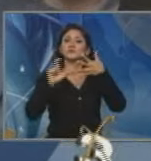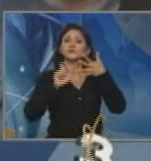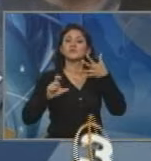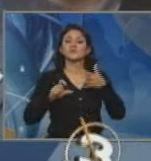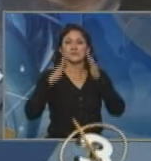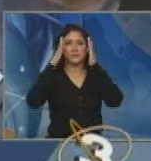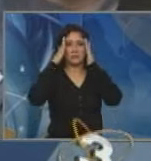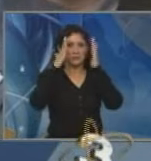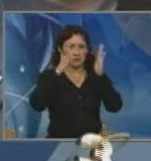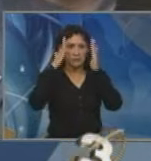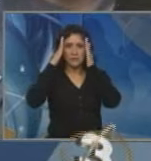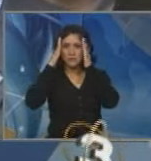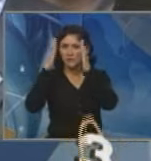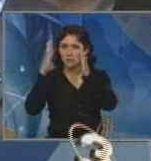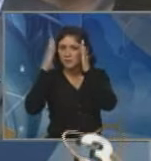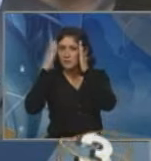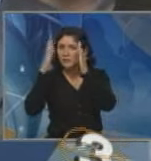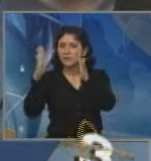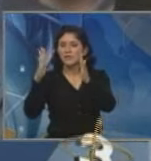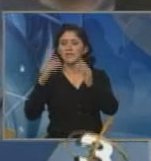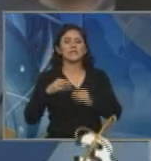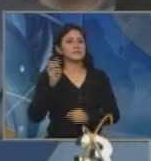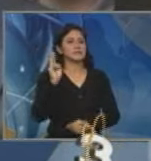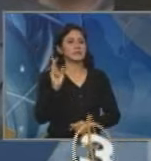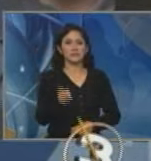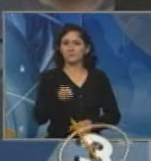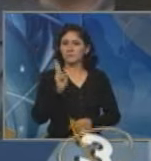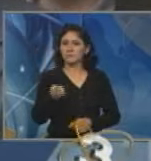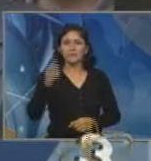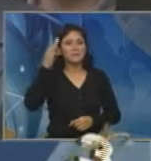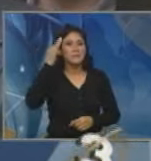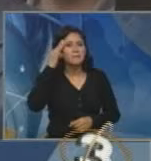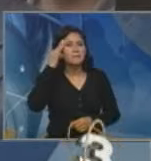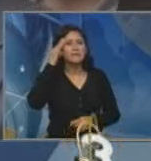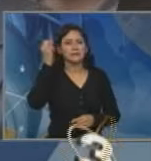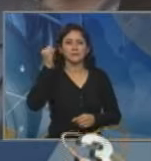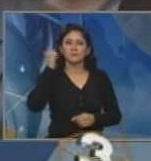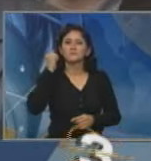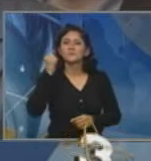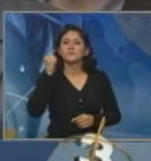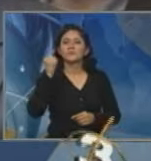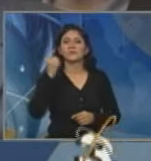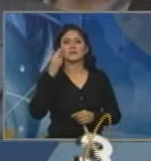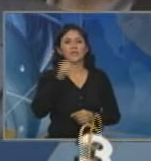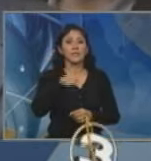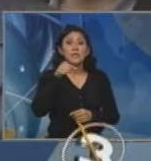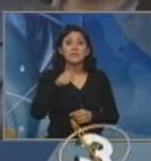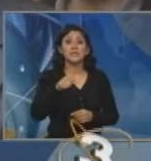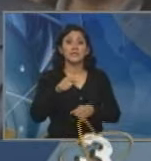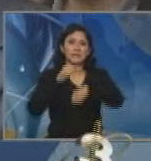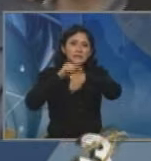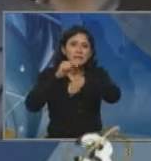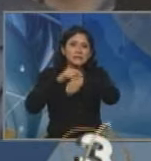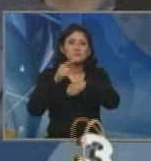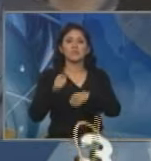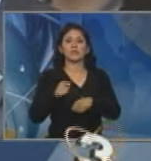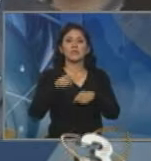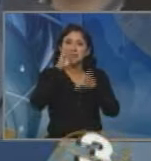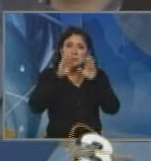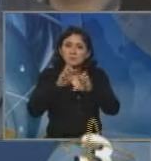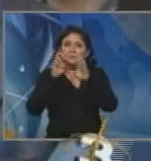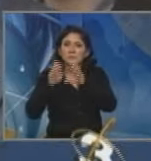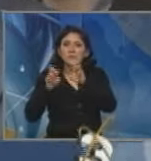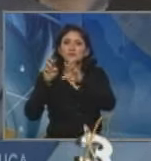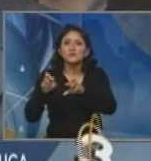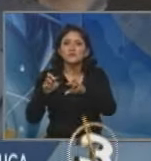siempre estará depositada en su mente el momento glorioso en que el pueblo supo hablar, como lo